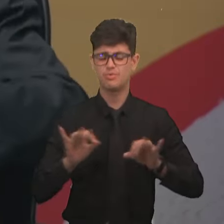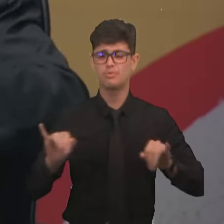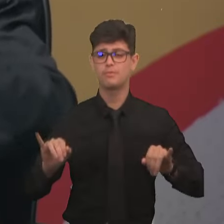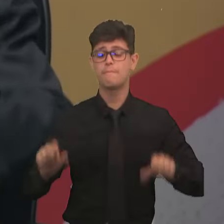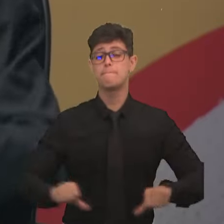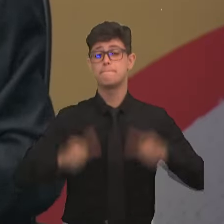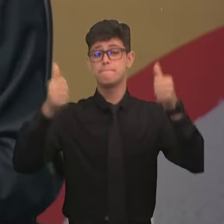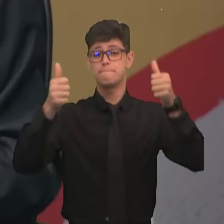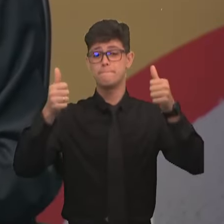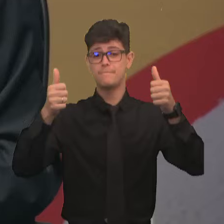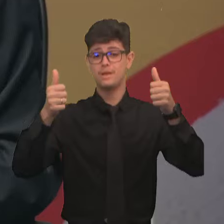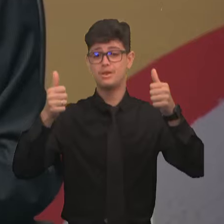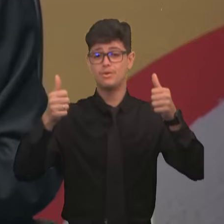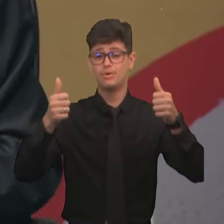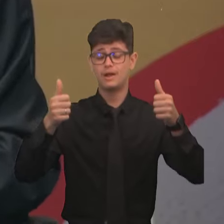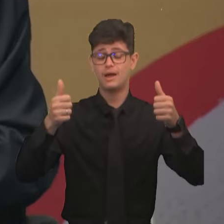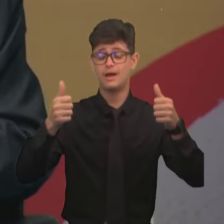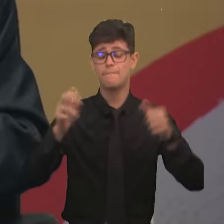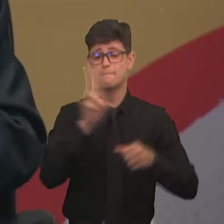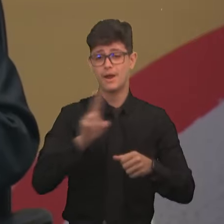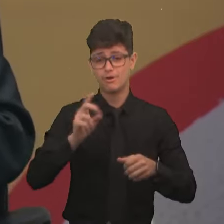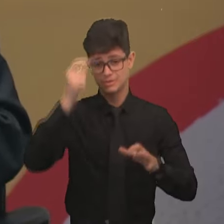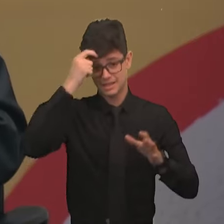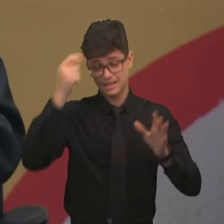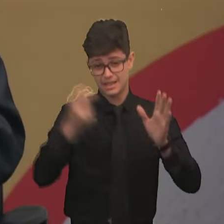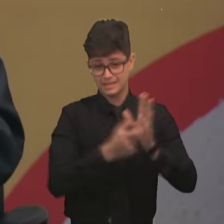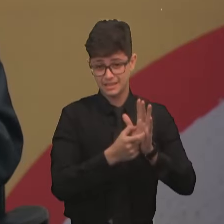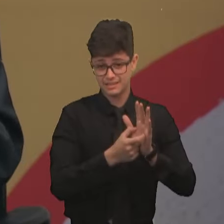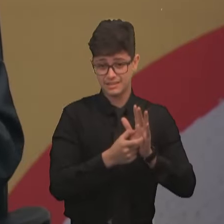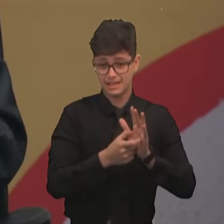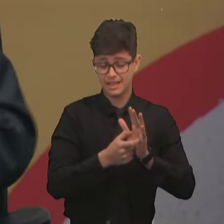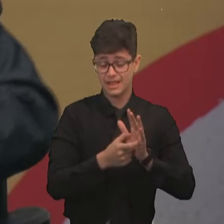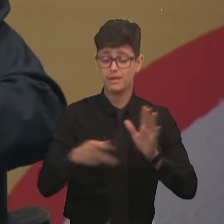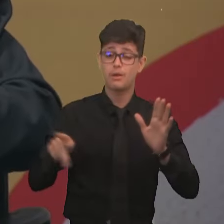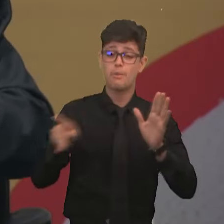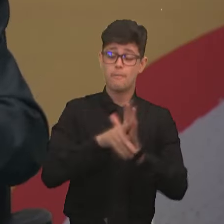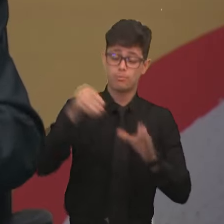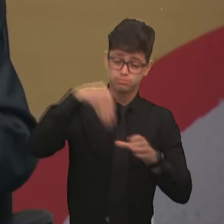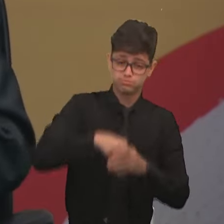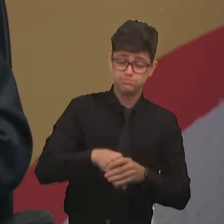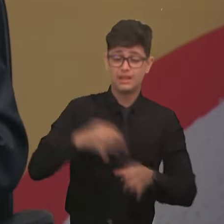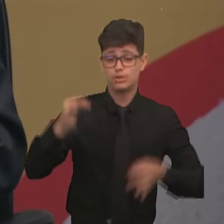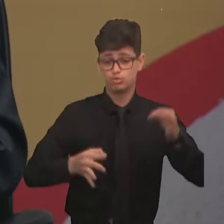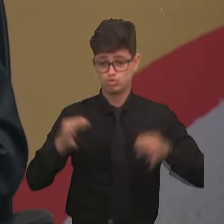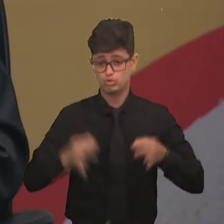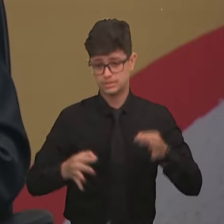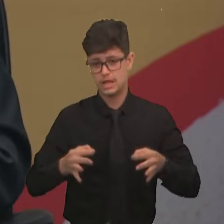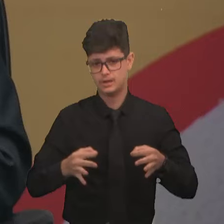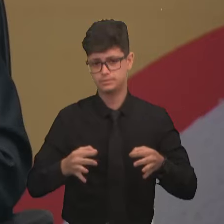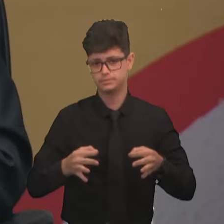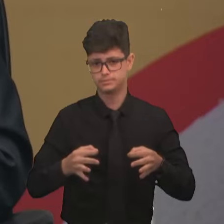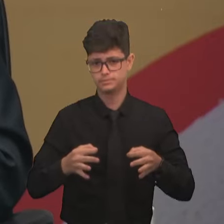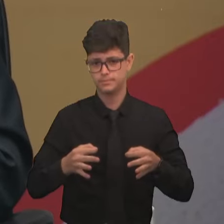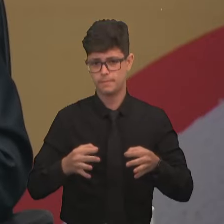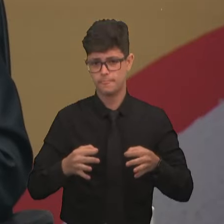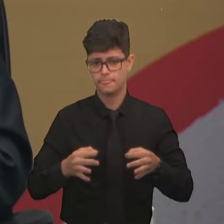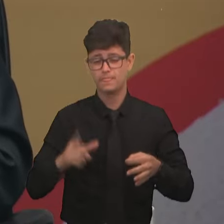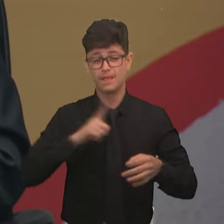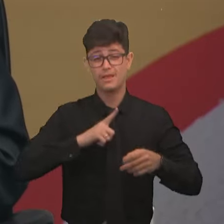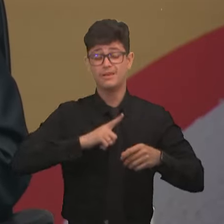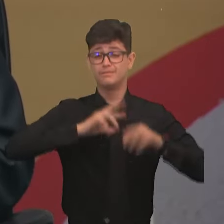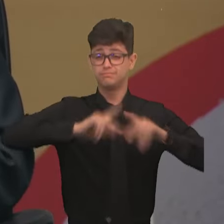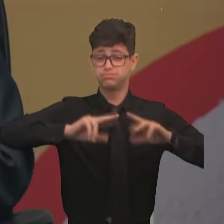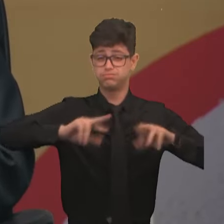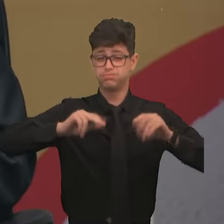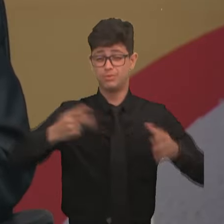actualizar en realidad normas éticas para el uso de la inteligencia artificial a través del judicial. Hay muchas cosas que